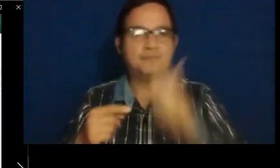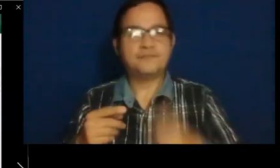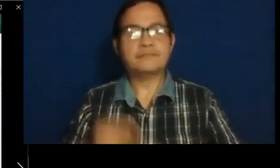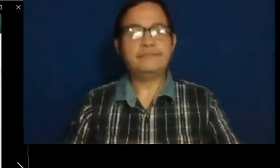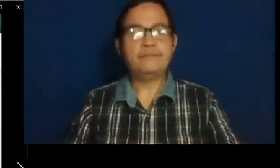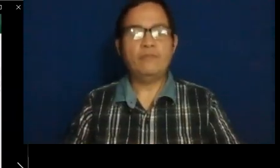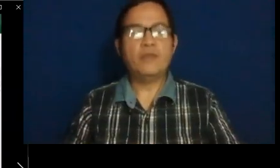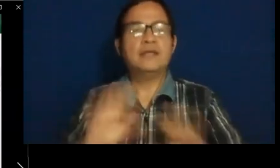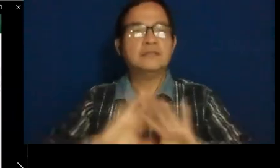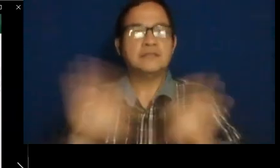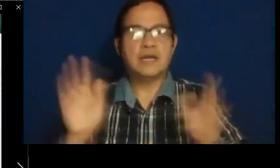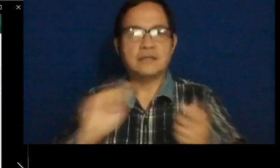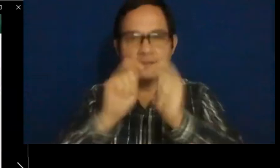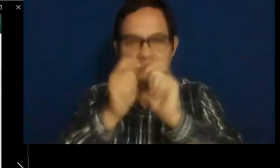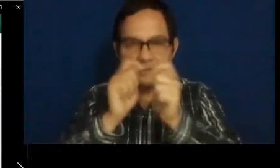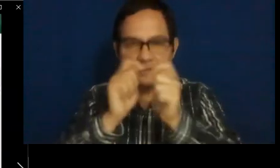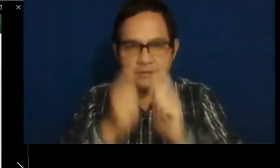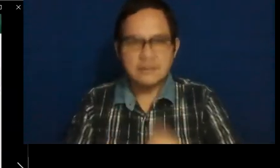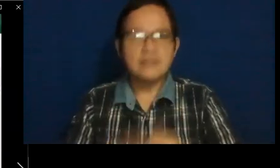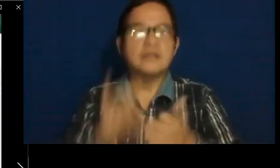muestro, yo ya voy a hacer los mismos